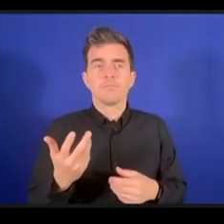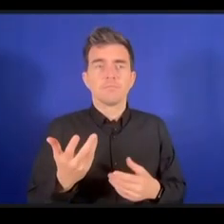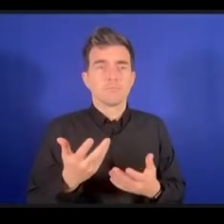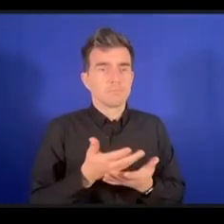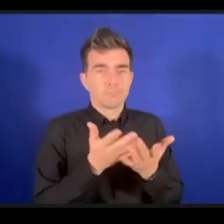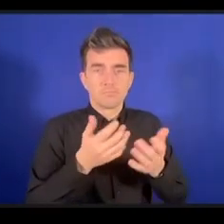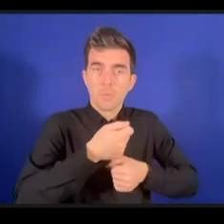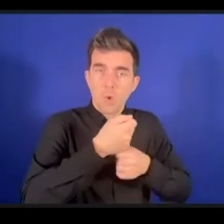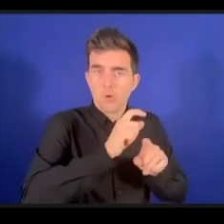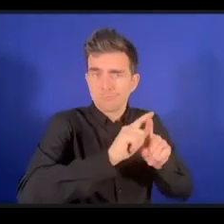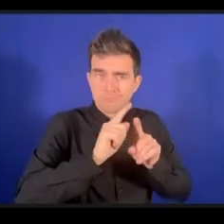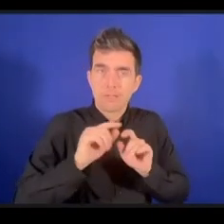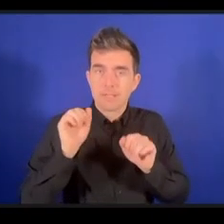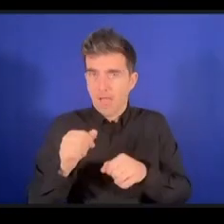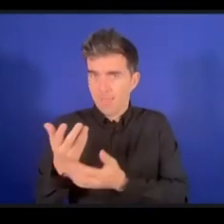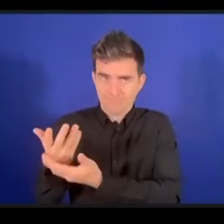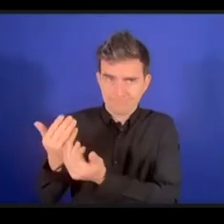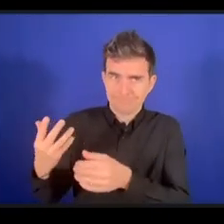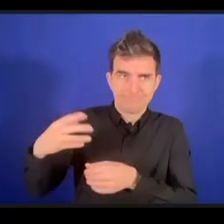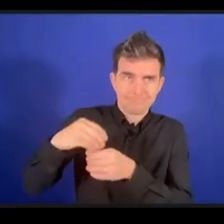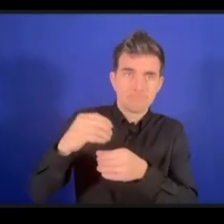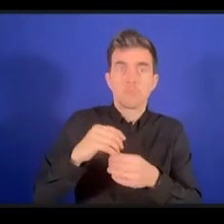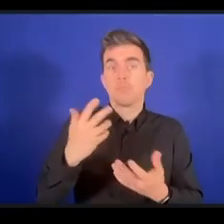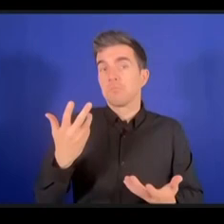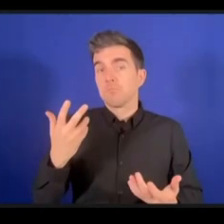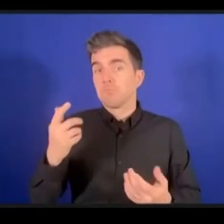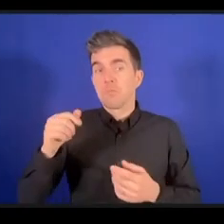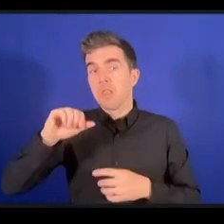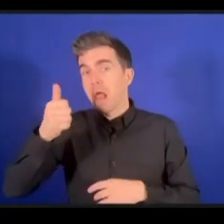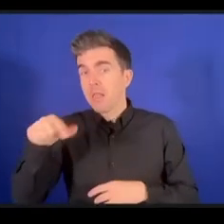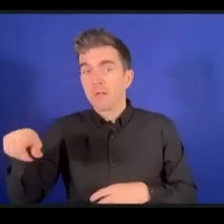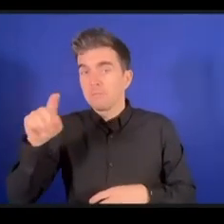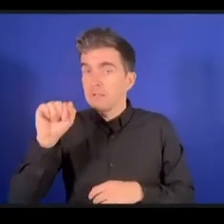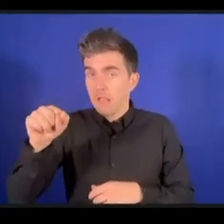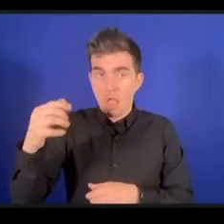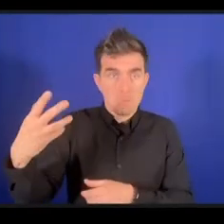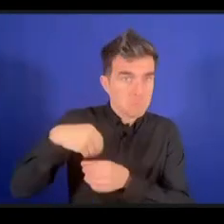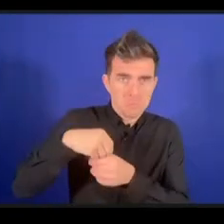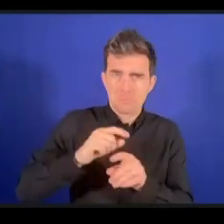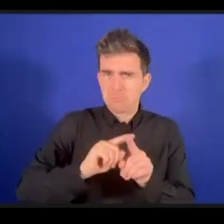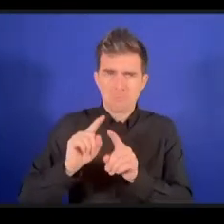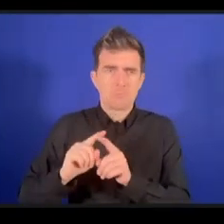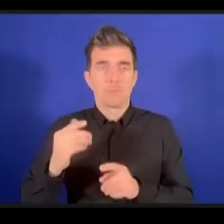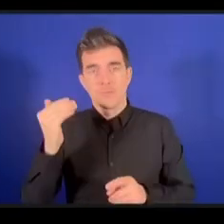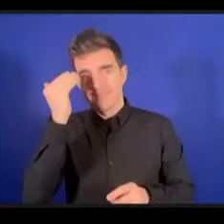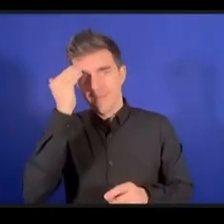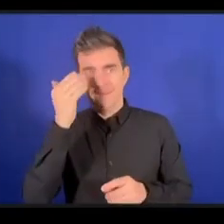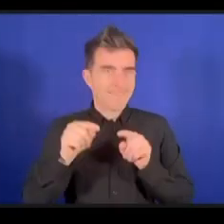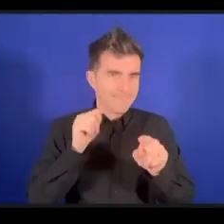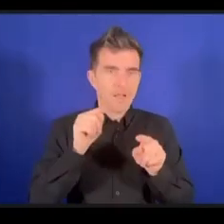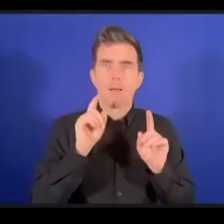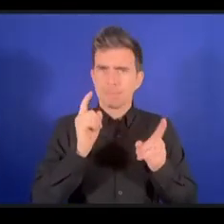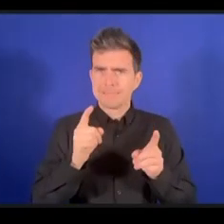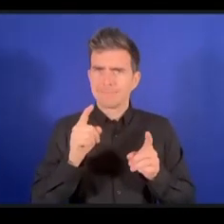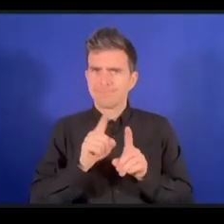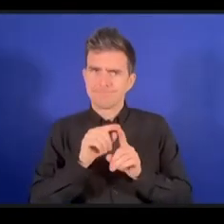colaboren e graduados Junior seniors Pues también aprendan H por otro lado